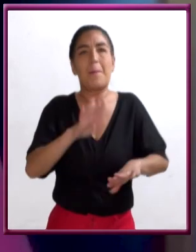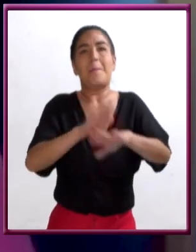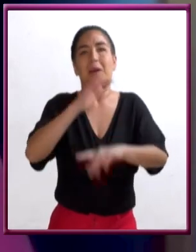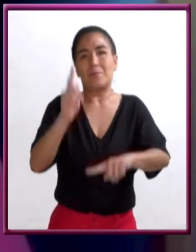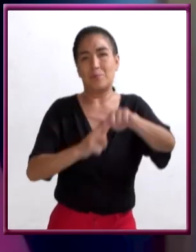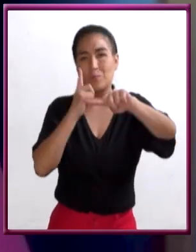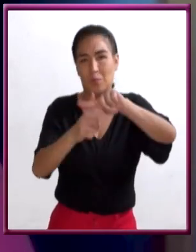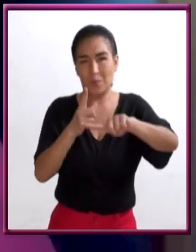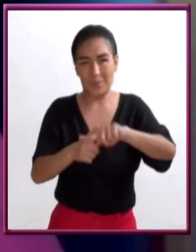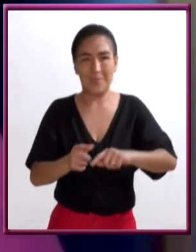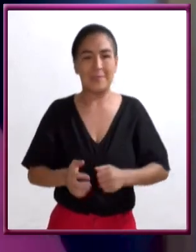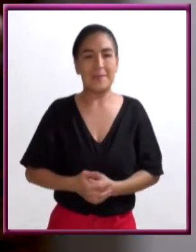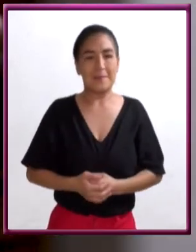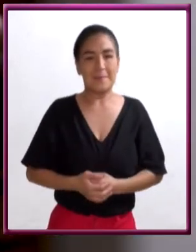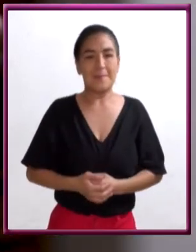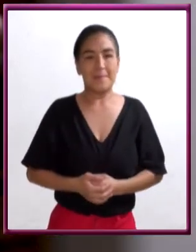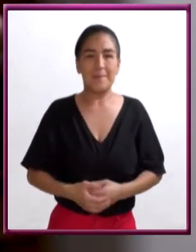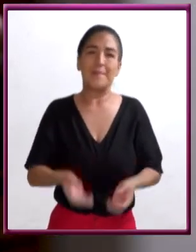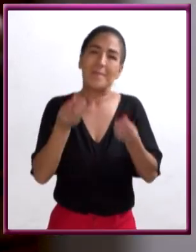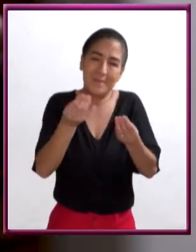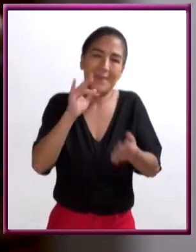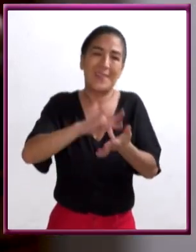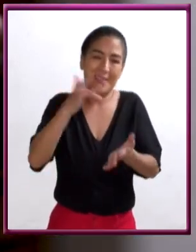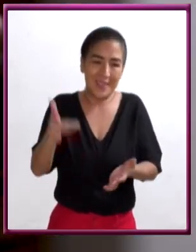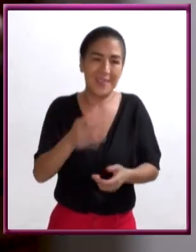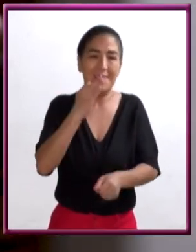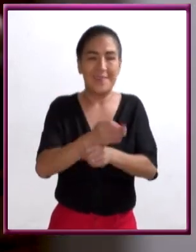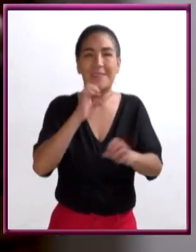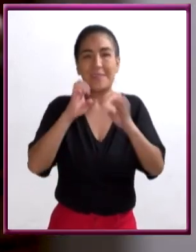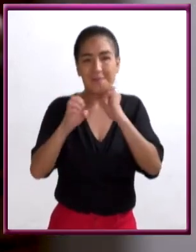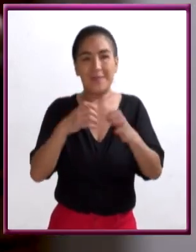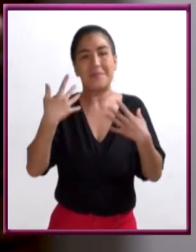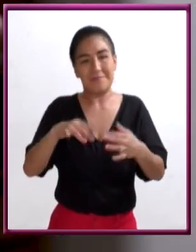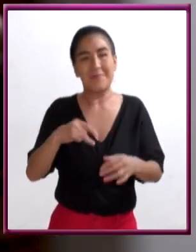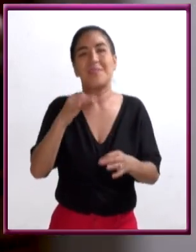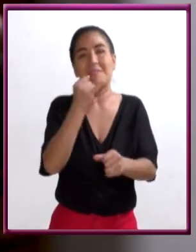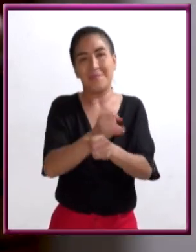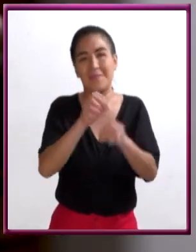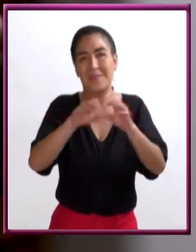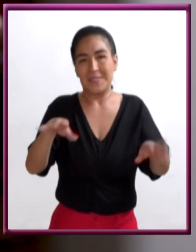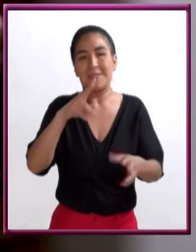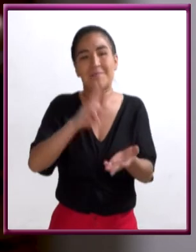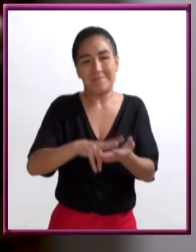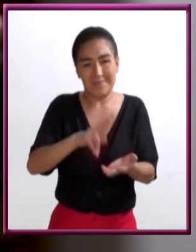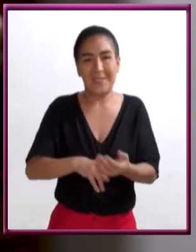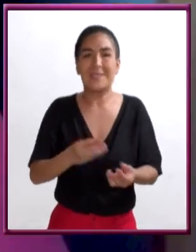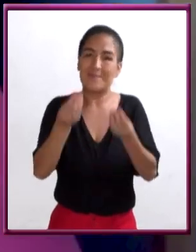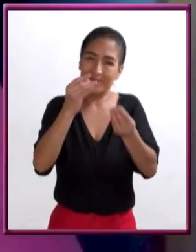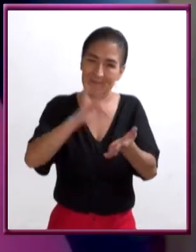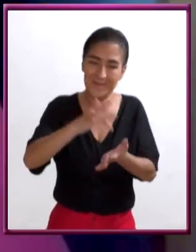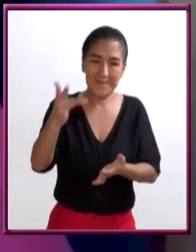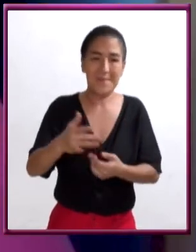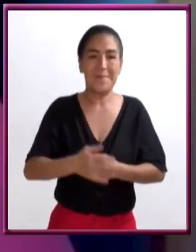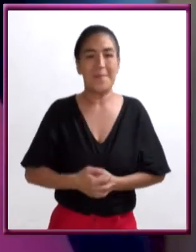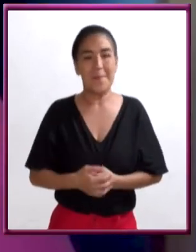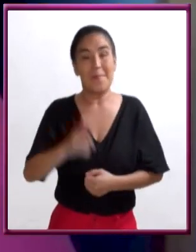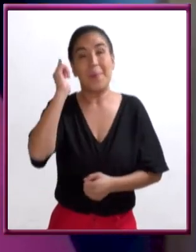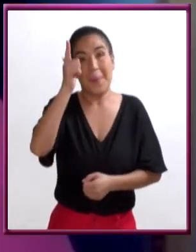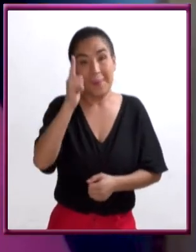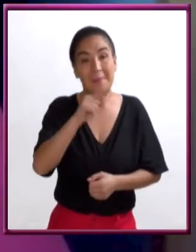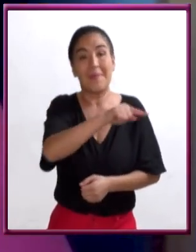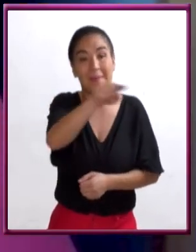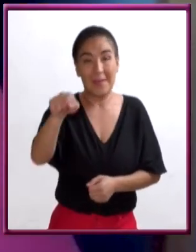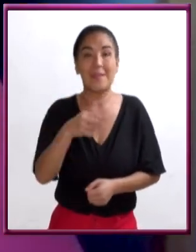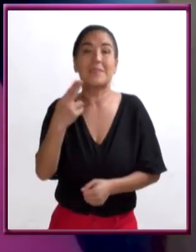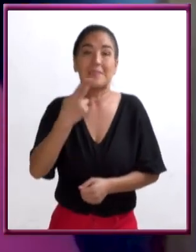la siguiente relación. Ivonne, te agradezco mucho esta entrevista, me parece que fue información muy valiosa. Muchísimas gracias